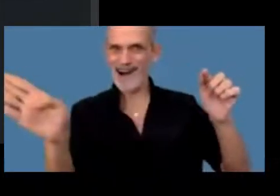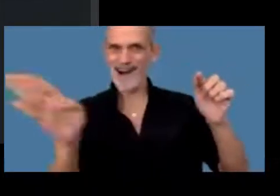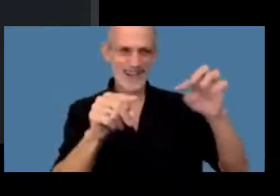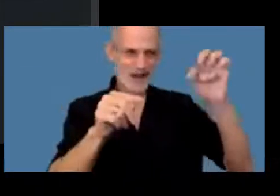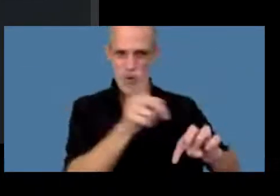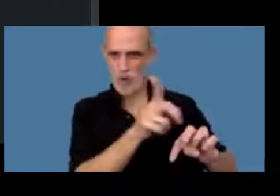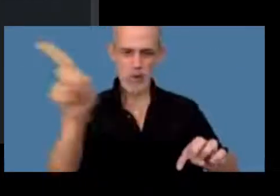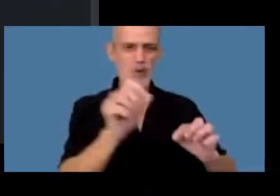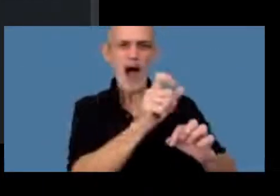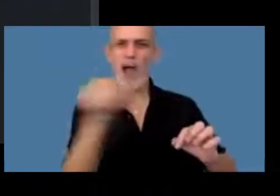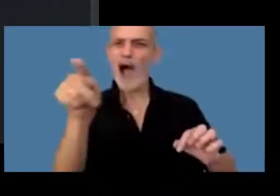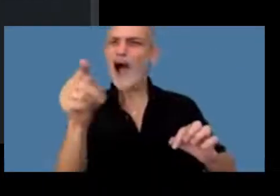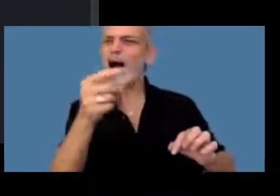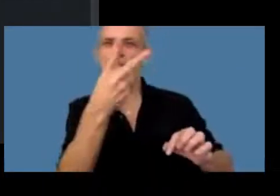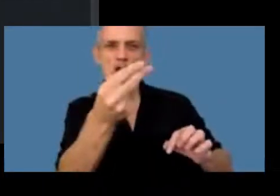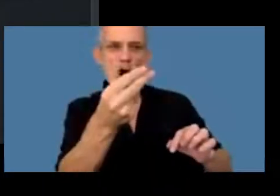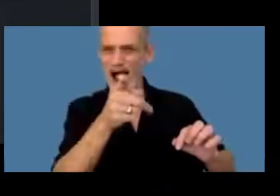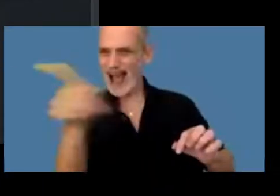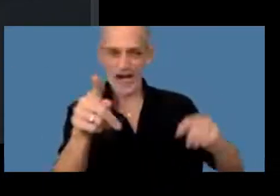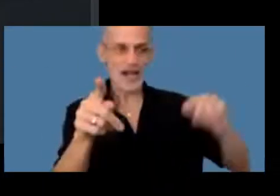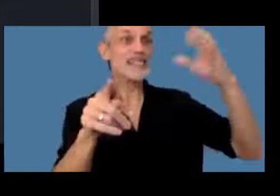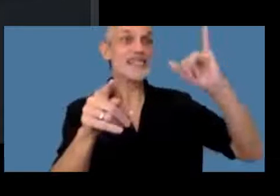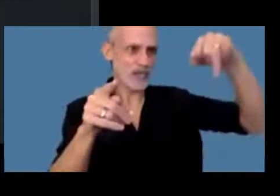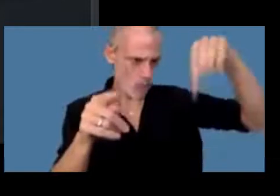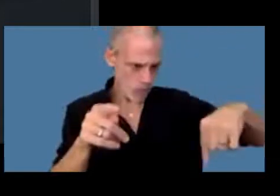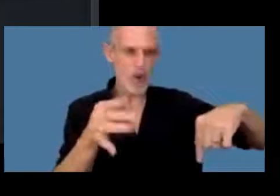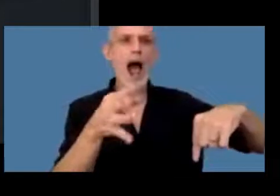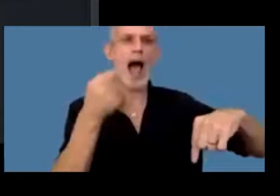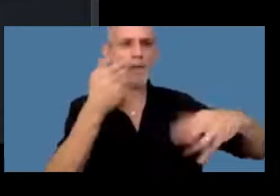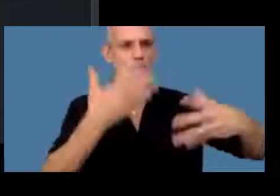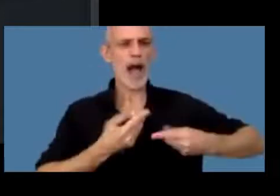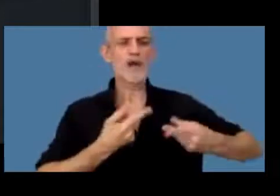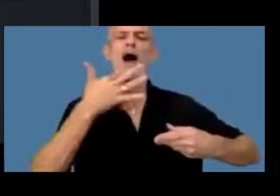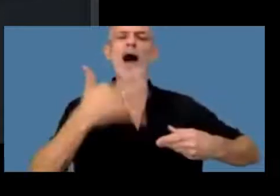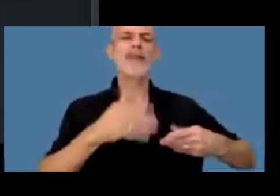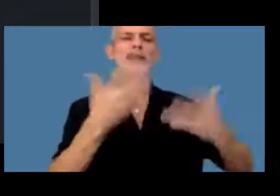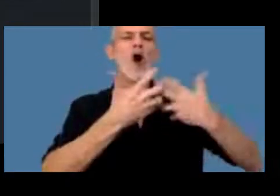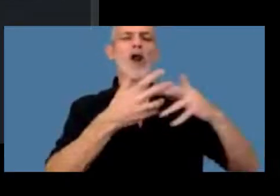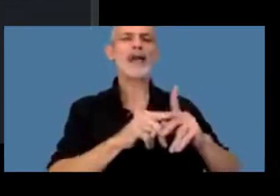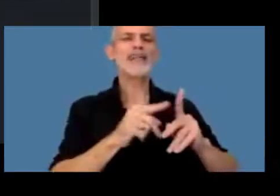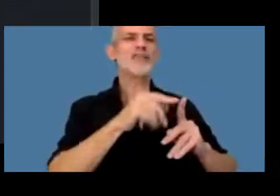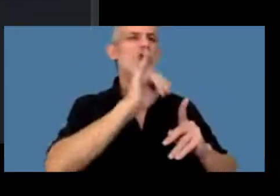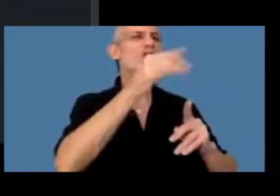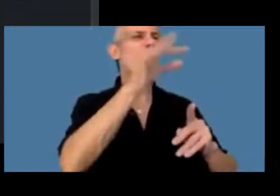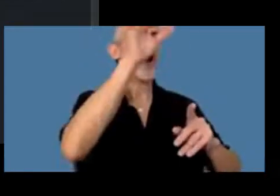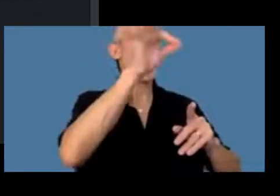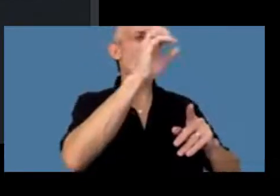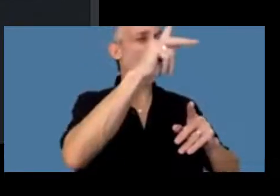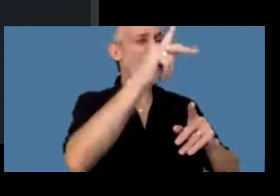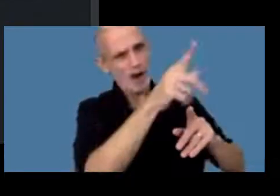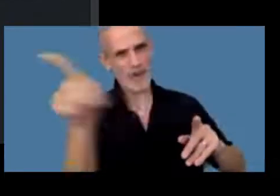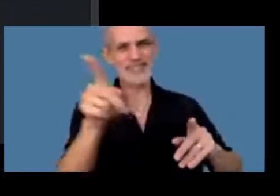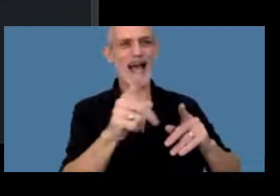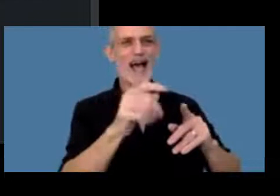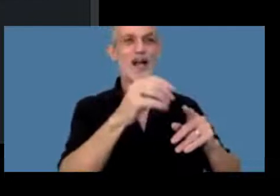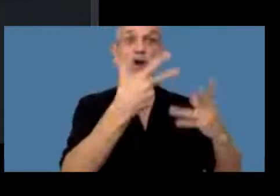distintas opciones que ayudan mucho a organizar y trabajar en esos controles. Yo